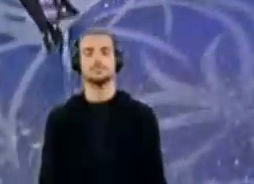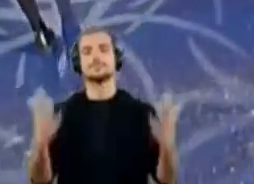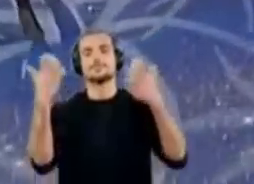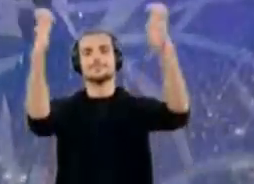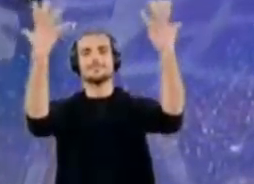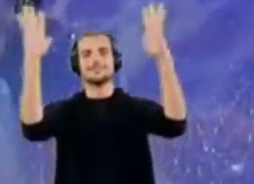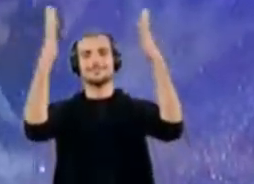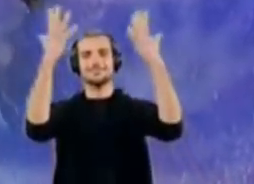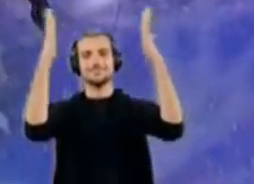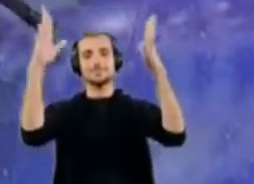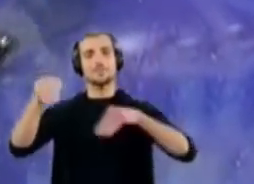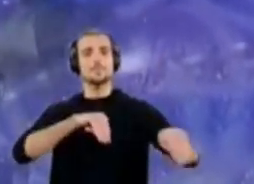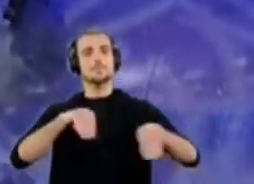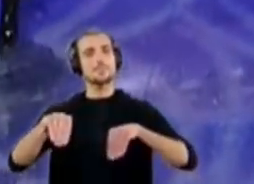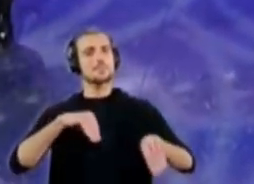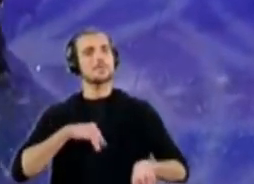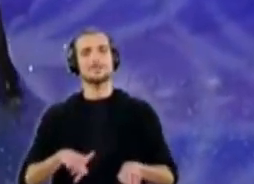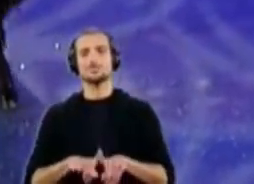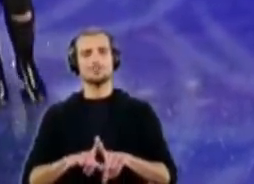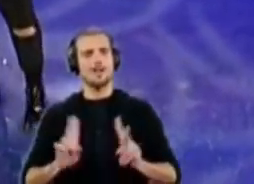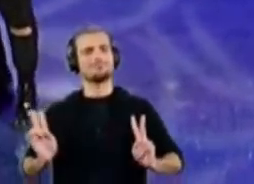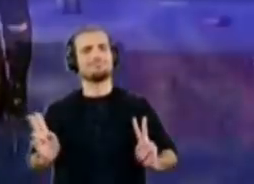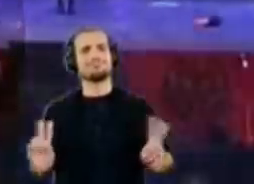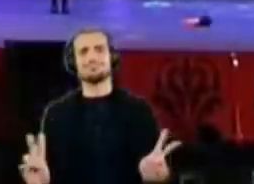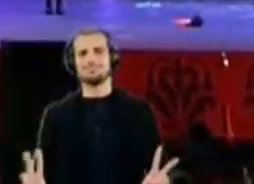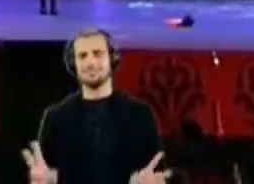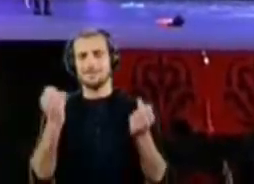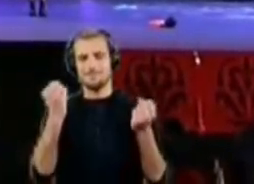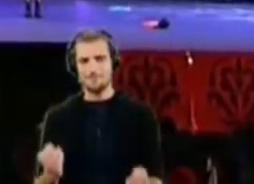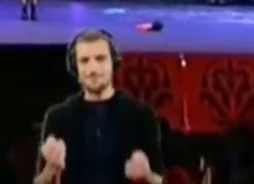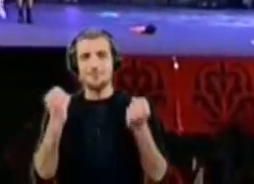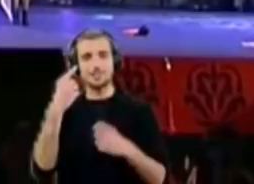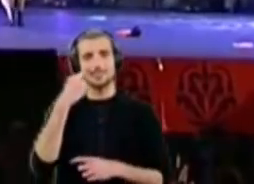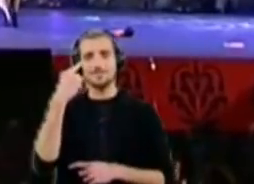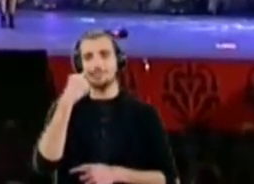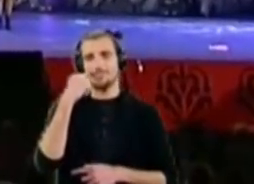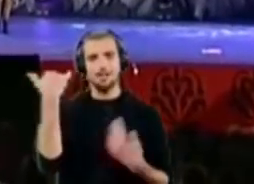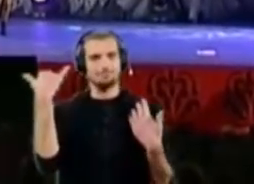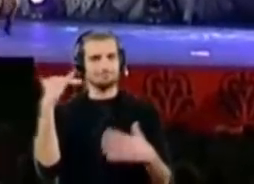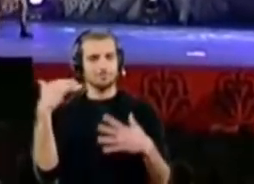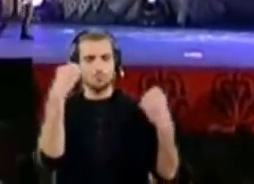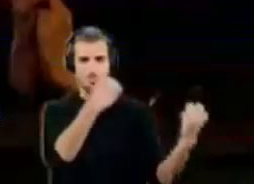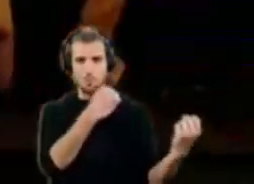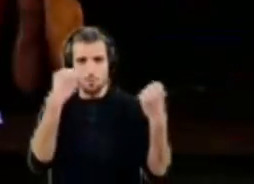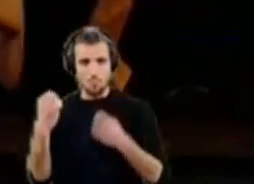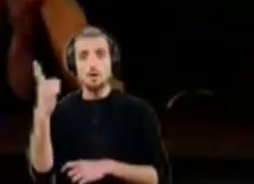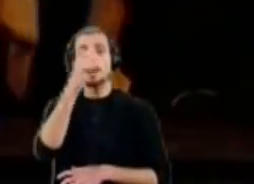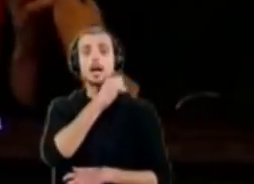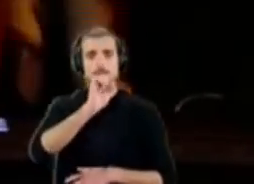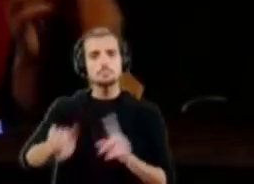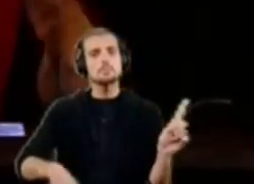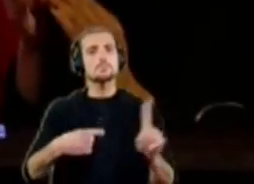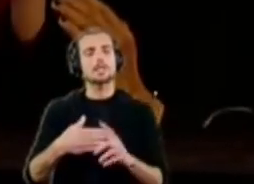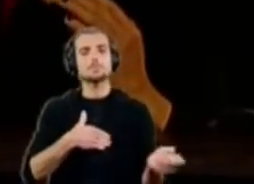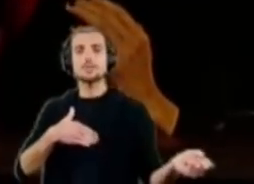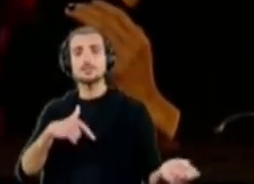Un aplauso para ese ballet, pura energía, ya ven, cuánto talento, y aquí no solo cantantes, también han salido grandes bailarines,